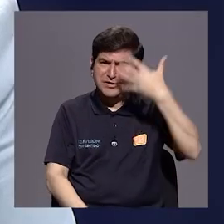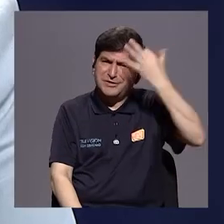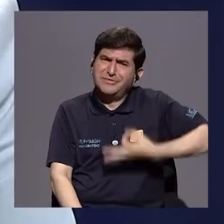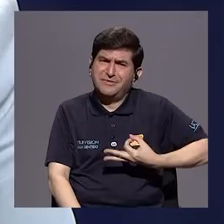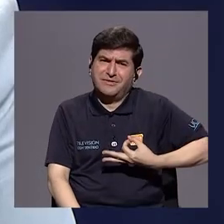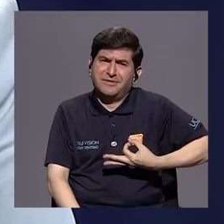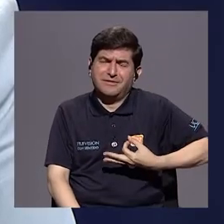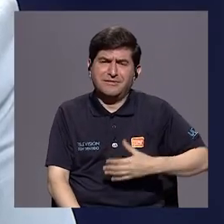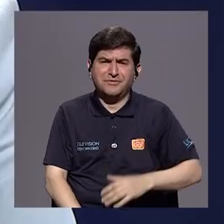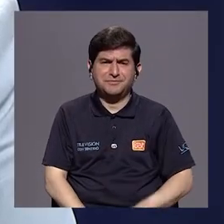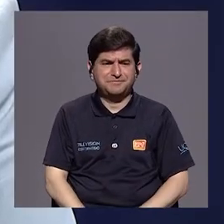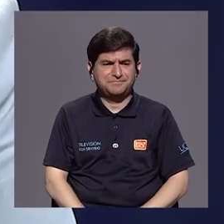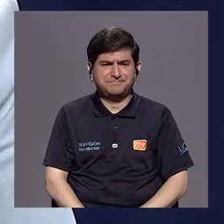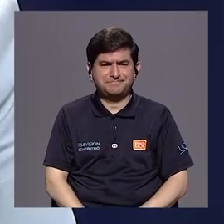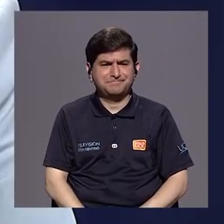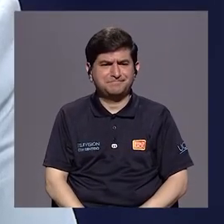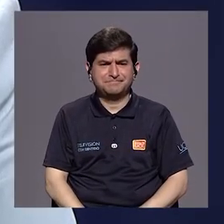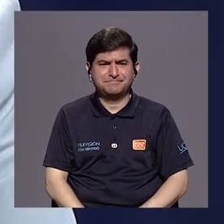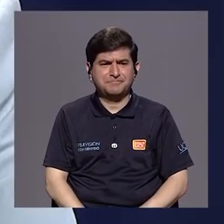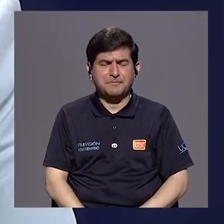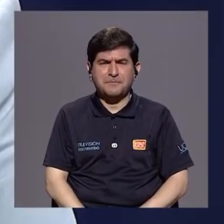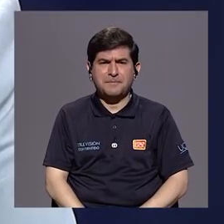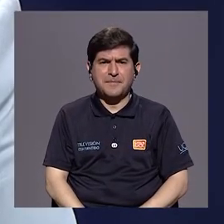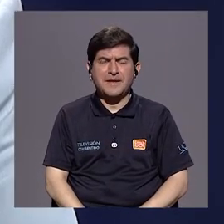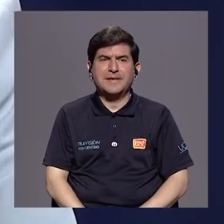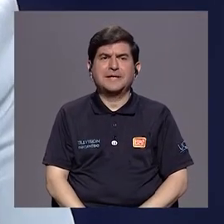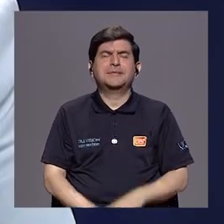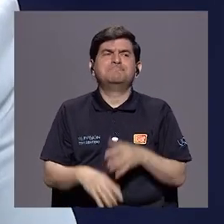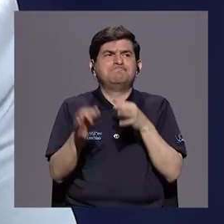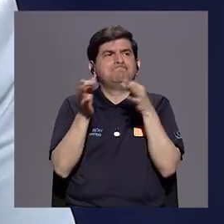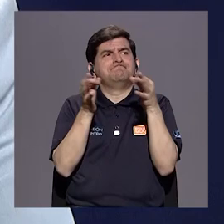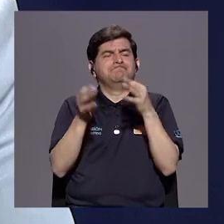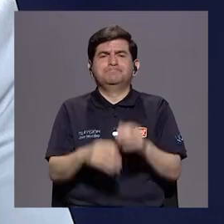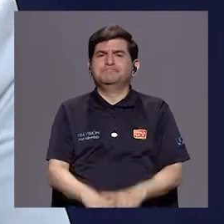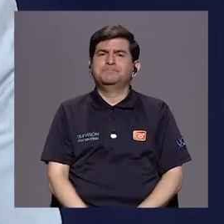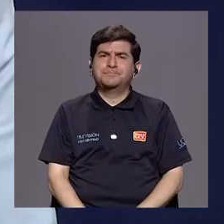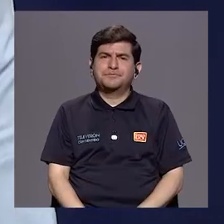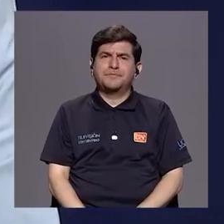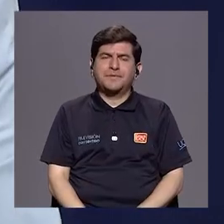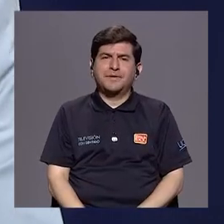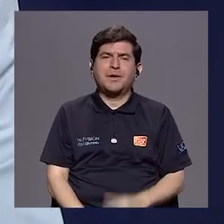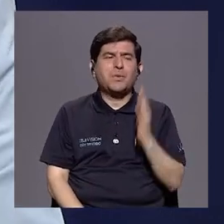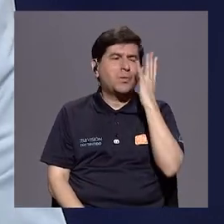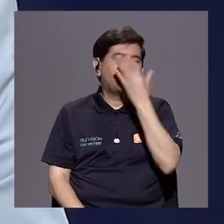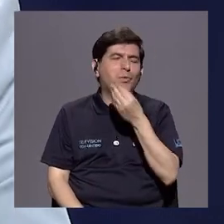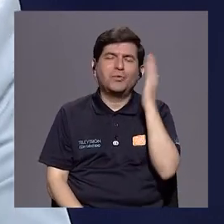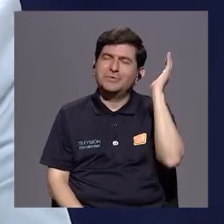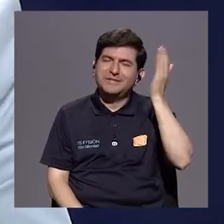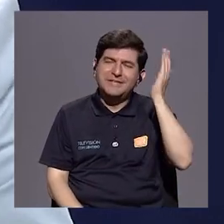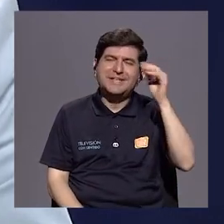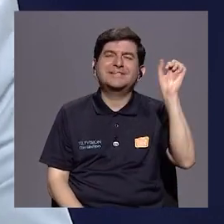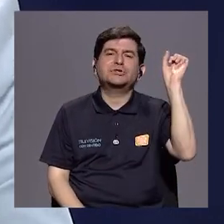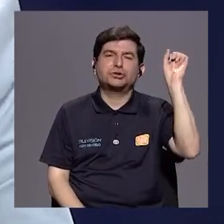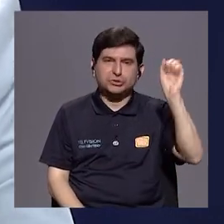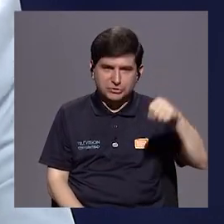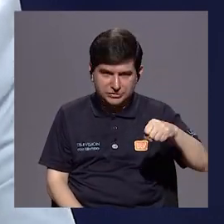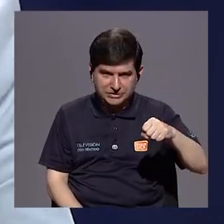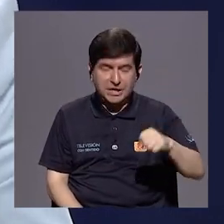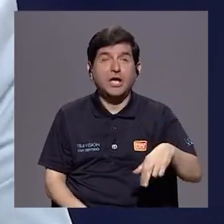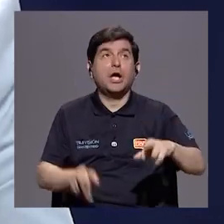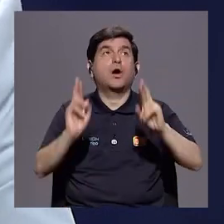y me parece que vamos a ver es un buen y un bonito discurso